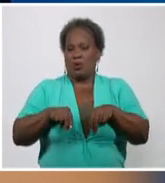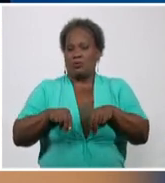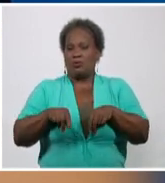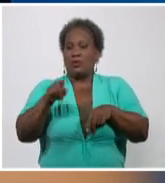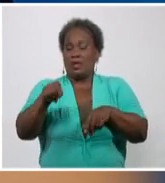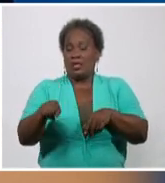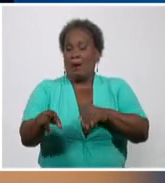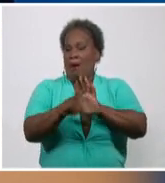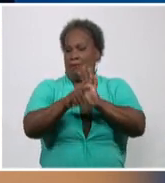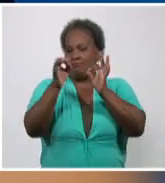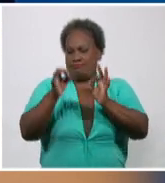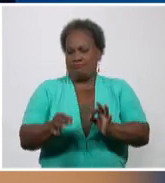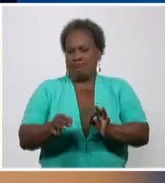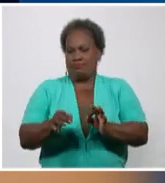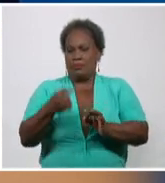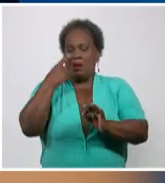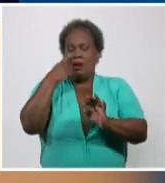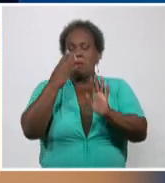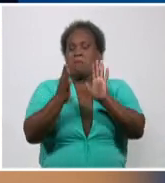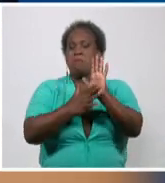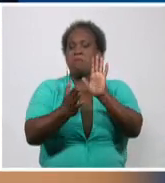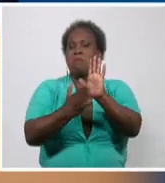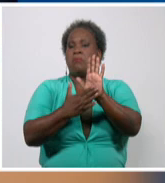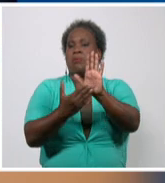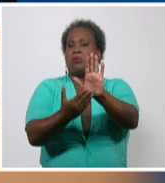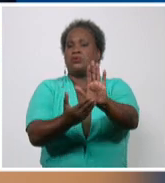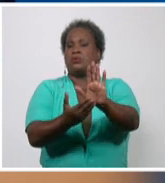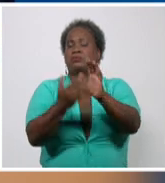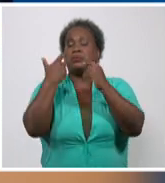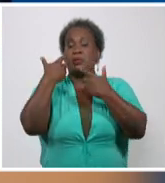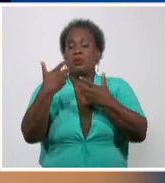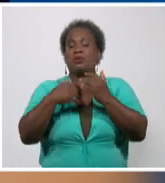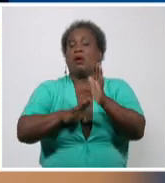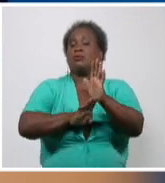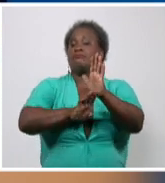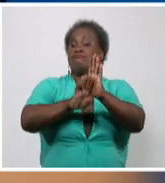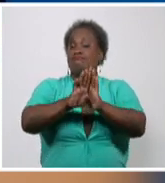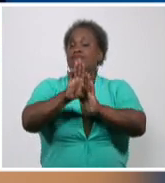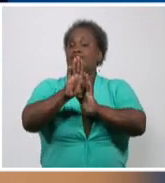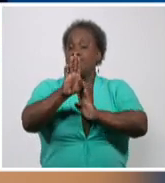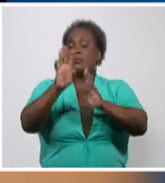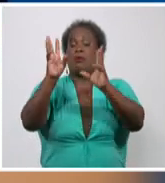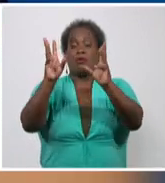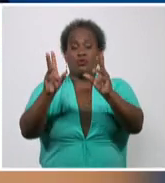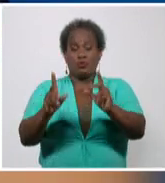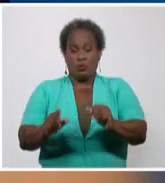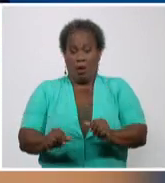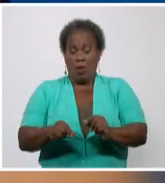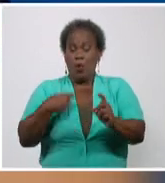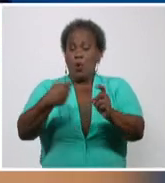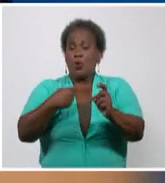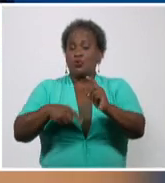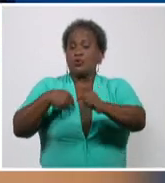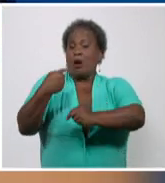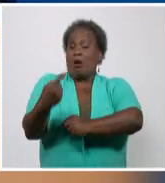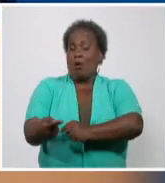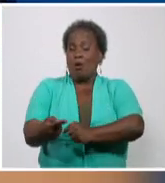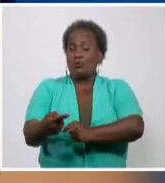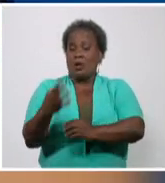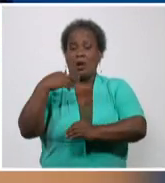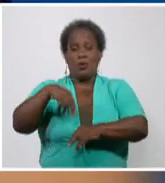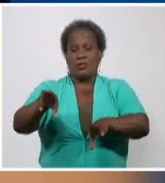institucionalizada. Mostramos importantes avances y resultados en la lucha contra el racismo y